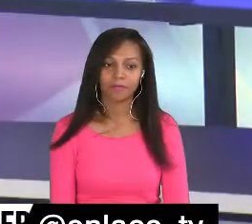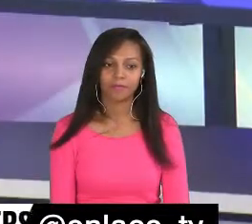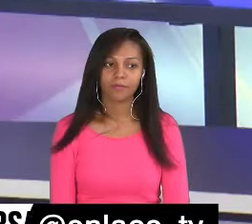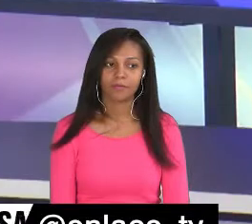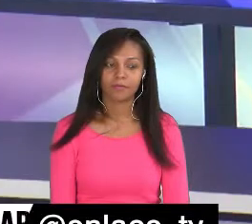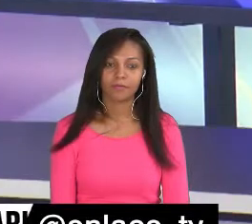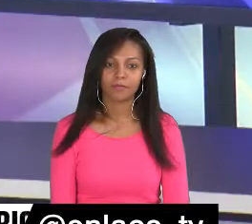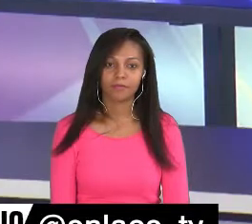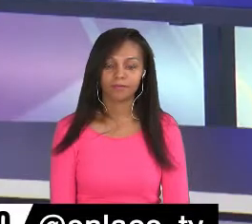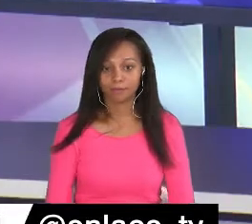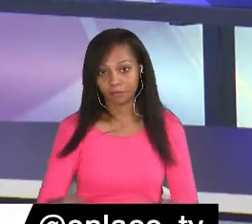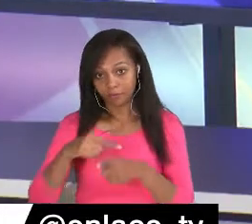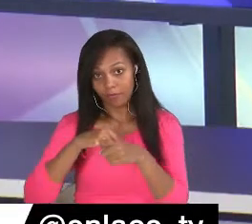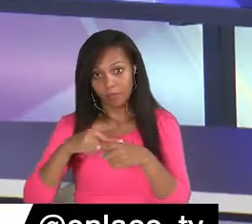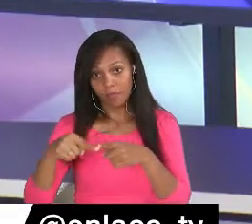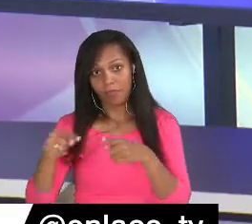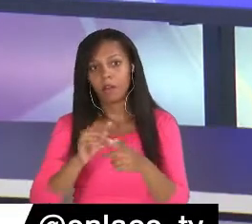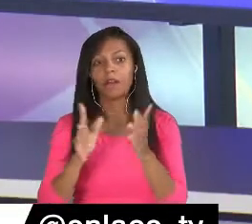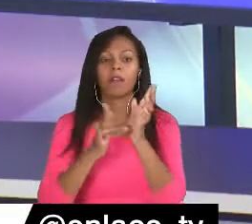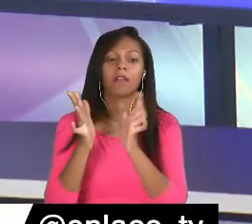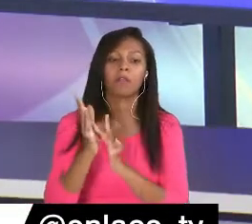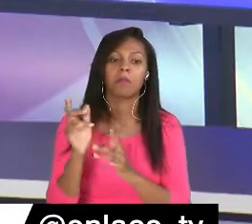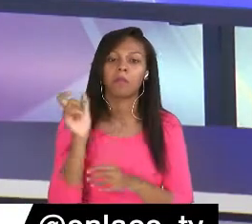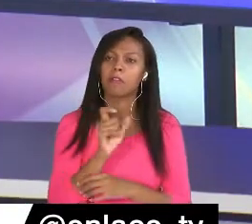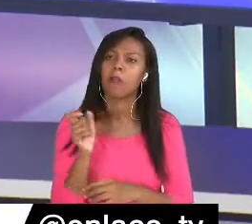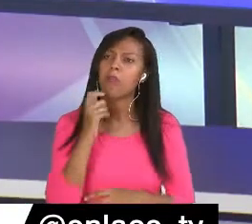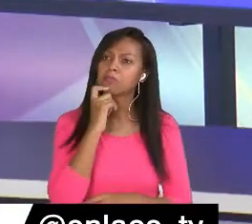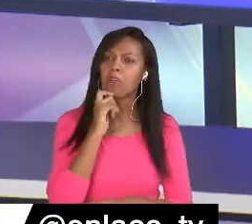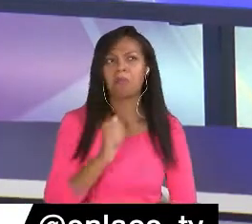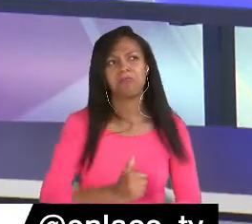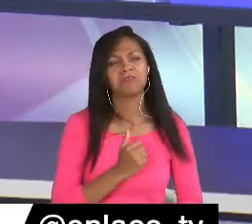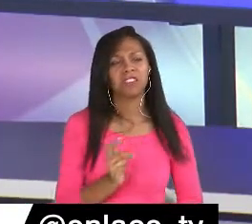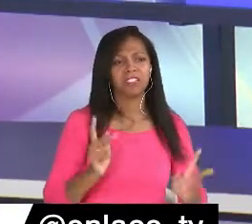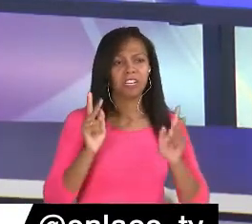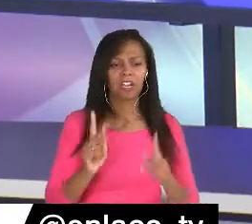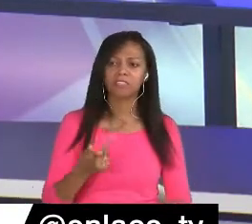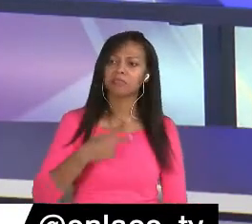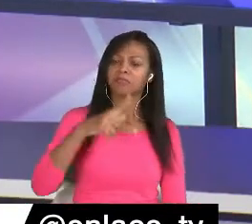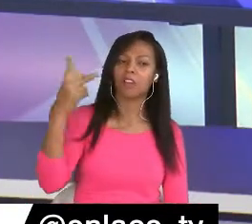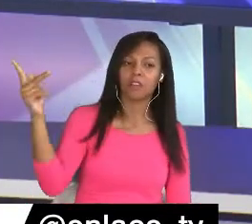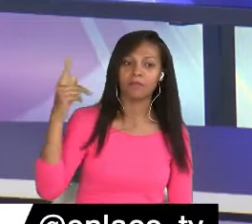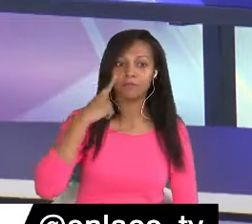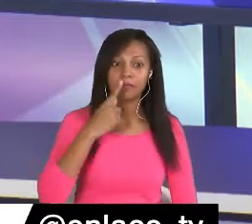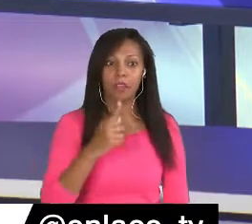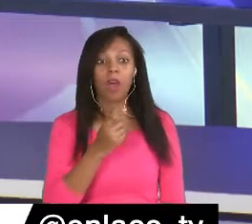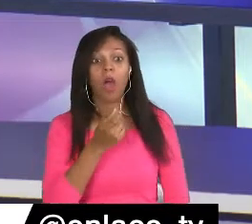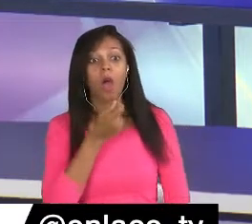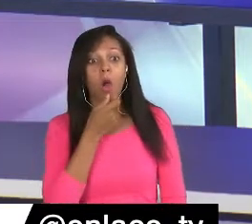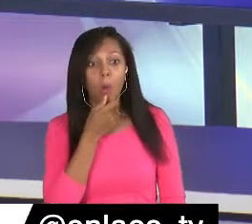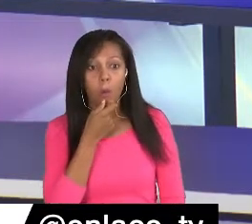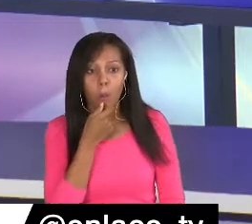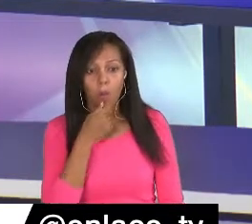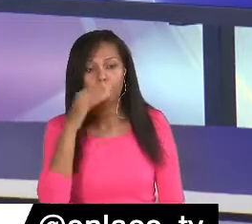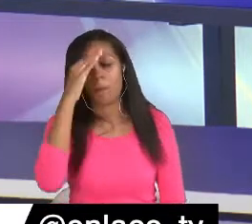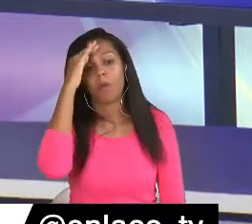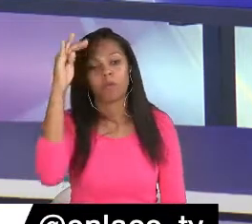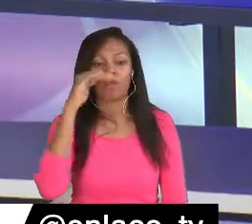La Semana Santa es utilizada por muchos barranqueños para descansar y viajar. Ante esto, la Inspección de Tránsito y Transporte adelanta controles de